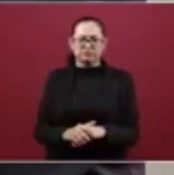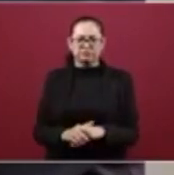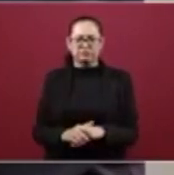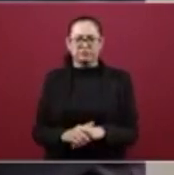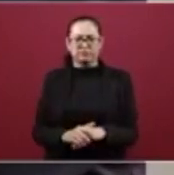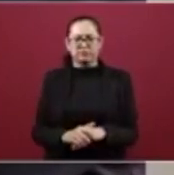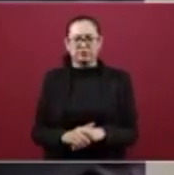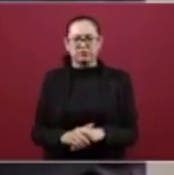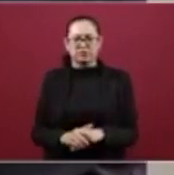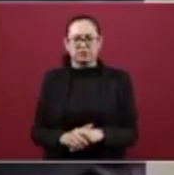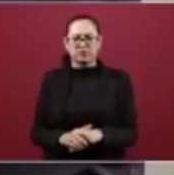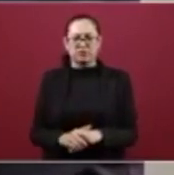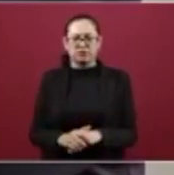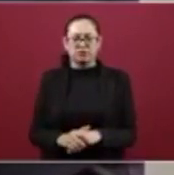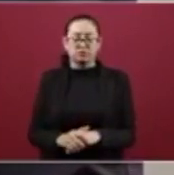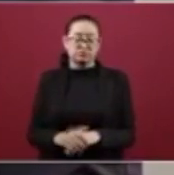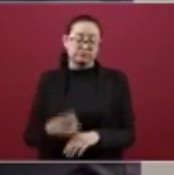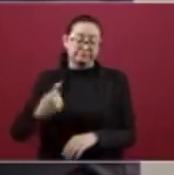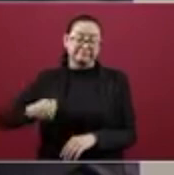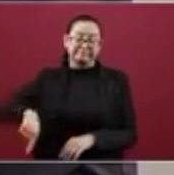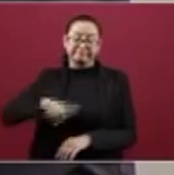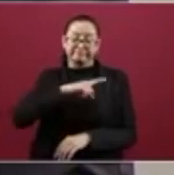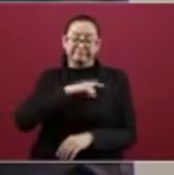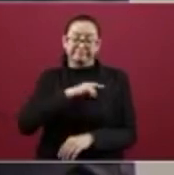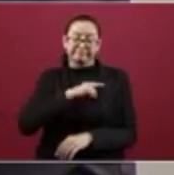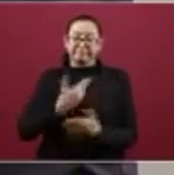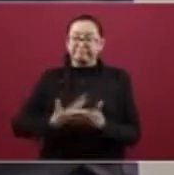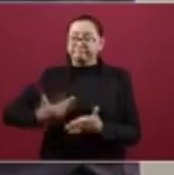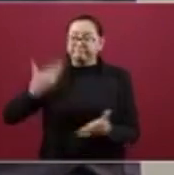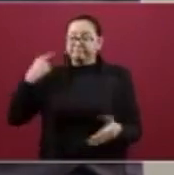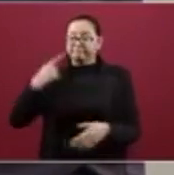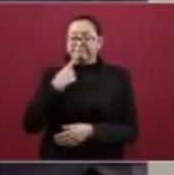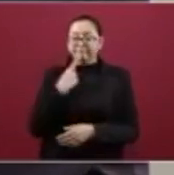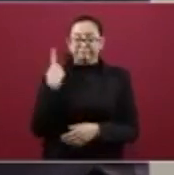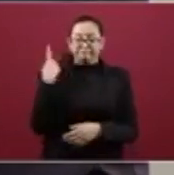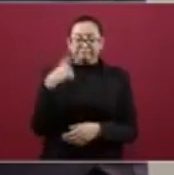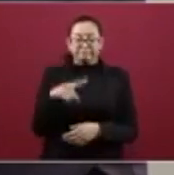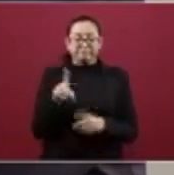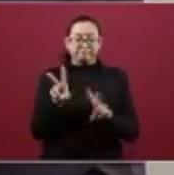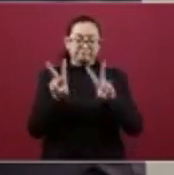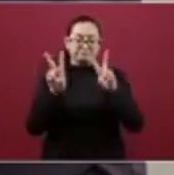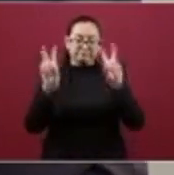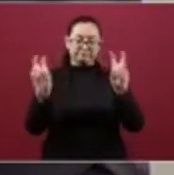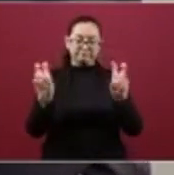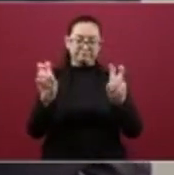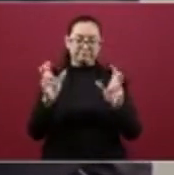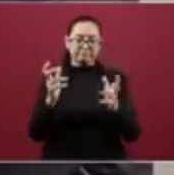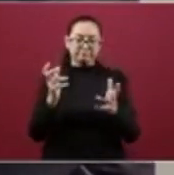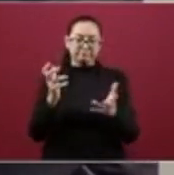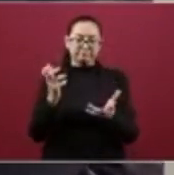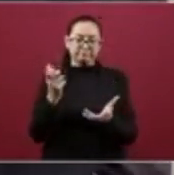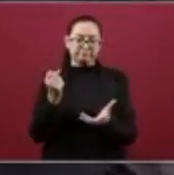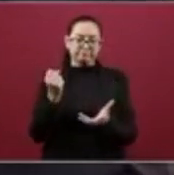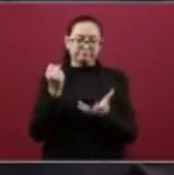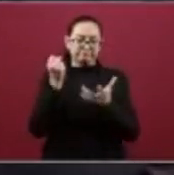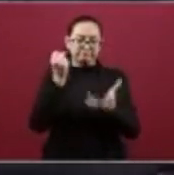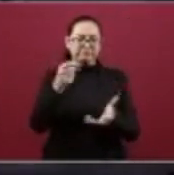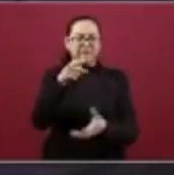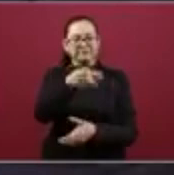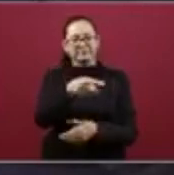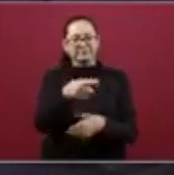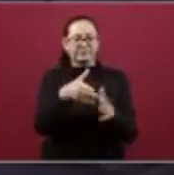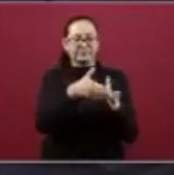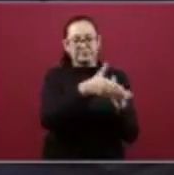financiamiento por lo de el reportaje este